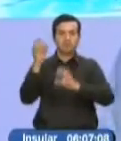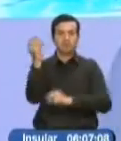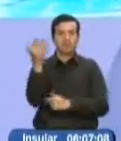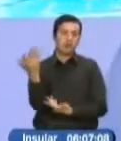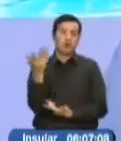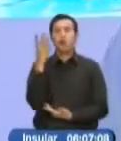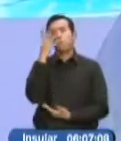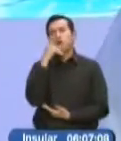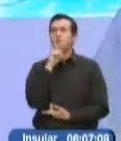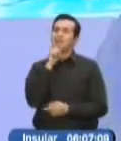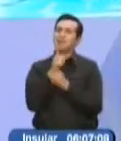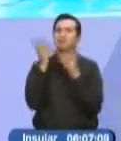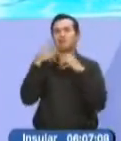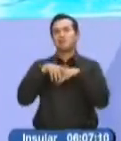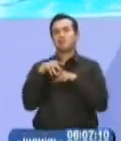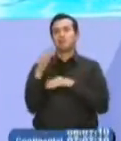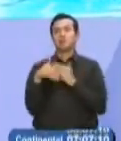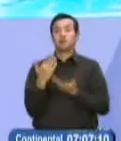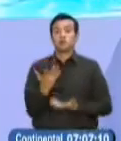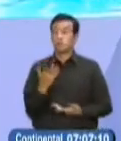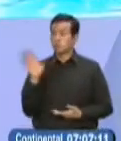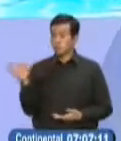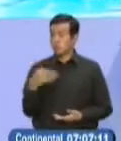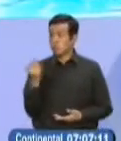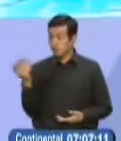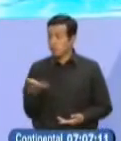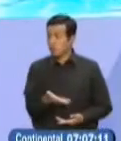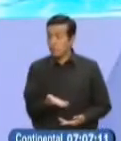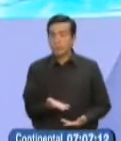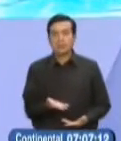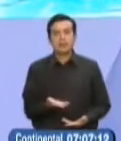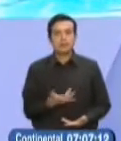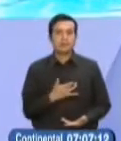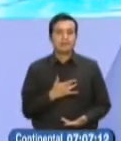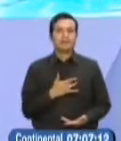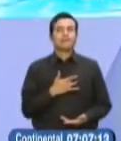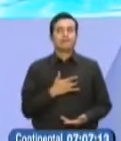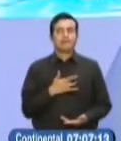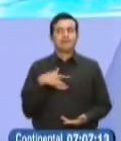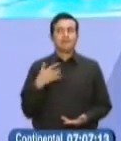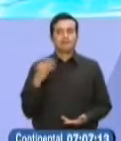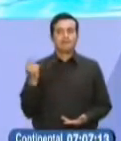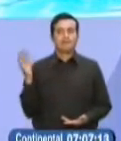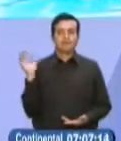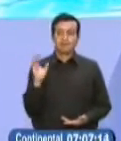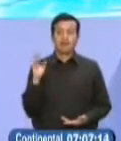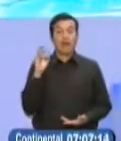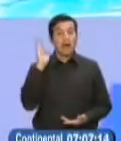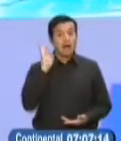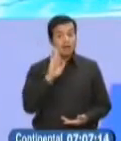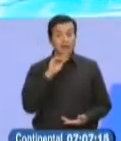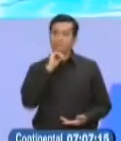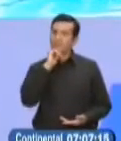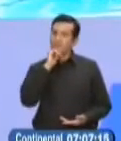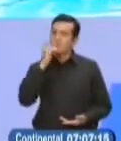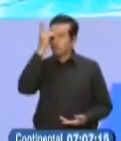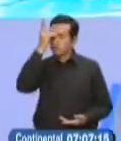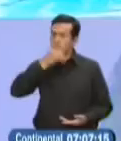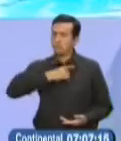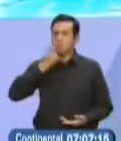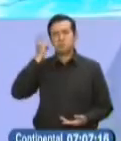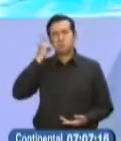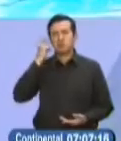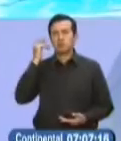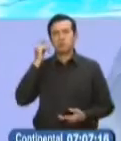gusta la integración, otra cosa es cuando ya tienes que poner tu peculio, cuando tienes que efectivamente arrimar el hombro para construirlo. Y creo que eso nos ha faltado, creo que estamos en un proceso